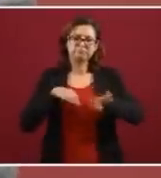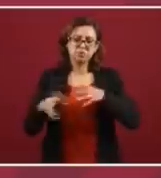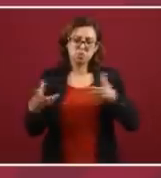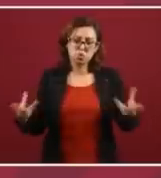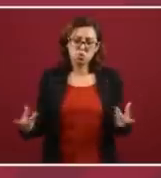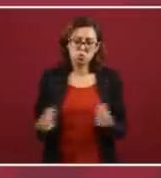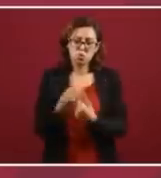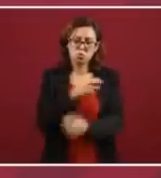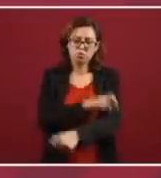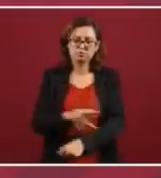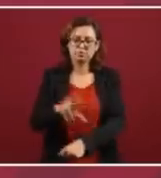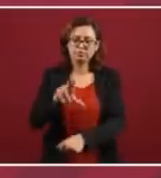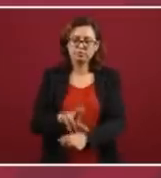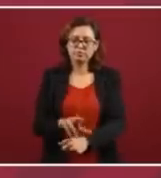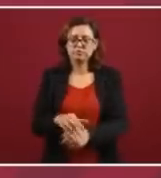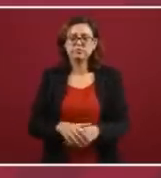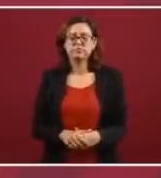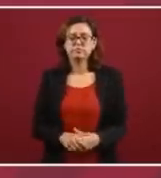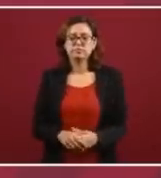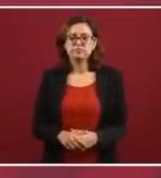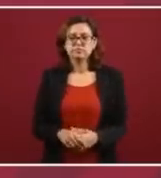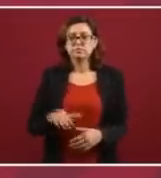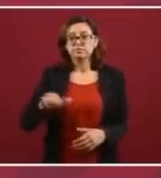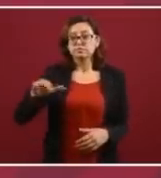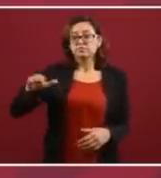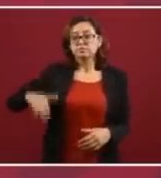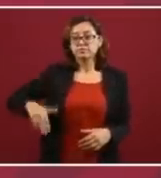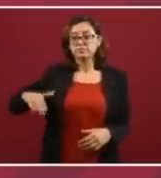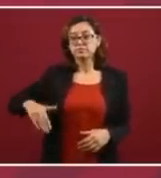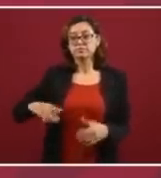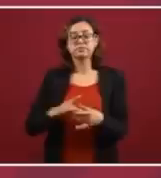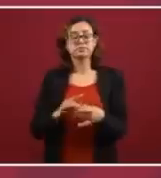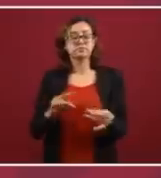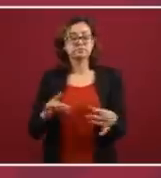coordinada. Lo que aquí se mencionó, lo que aquí dijo